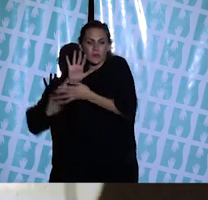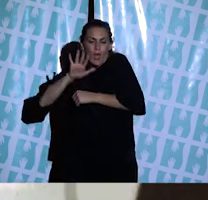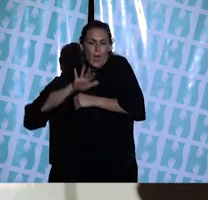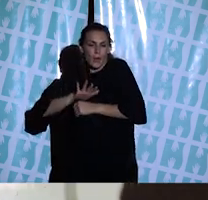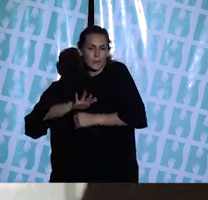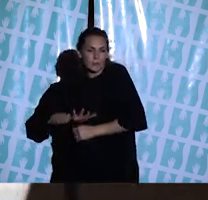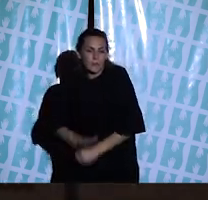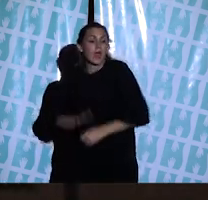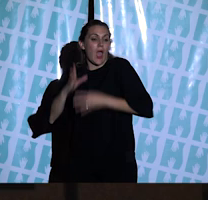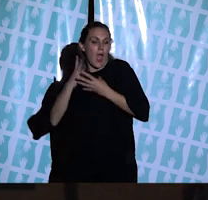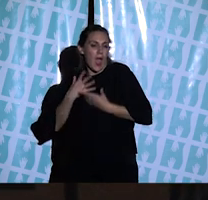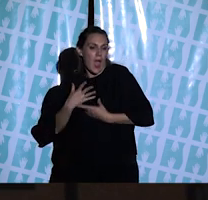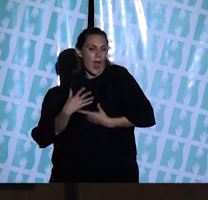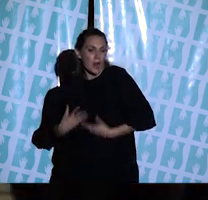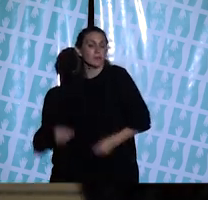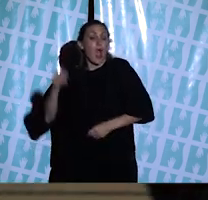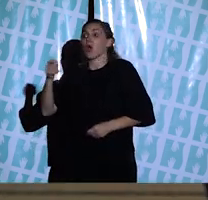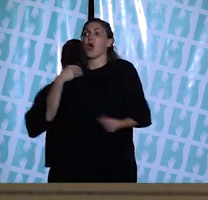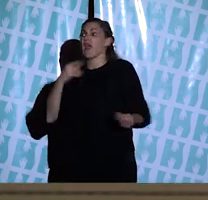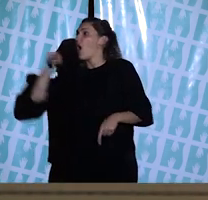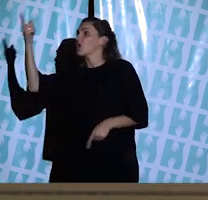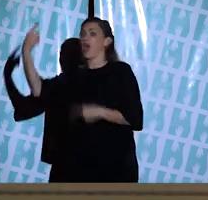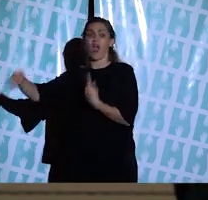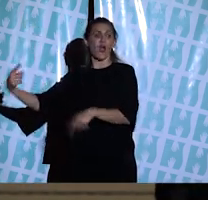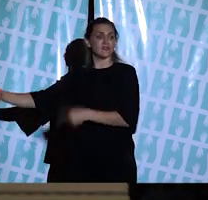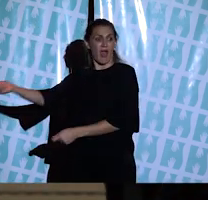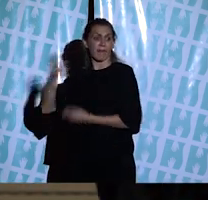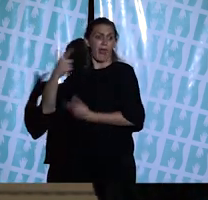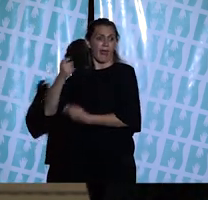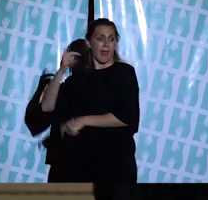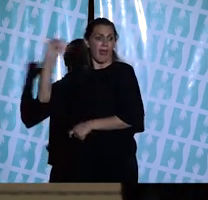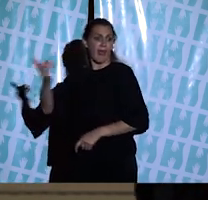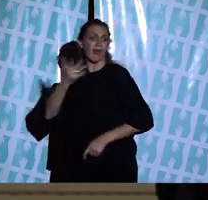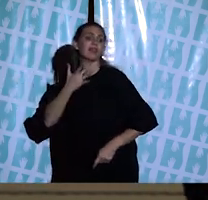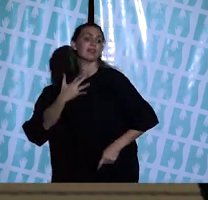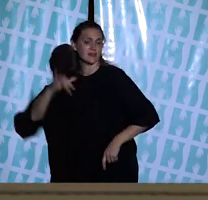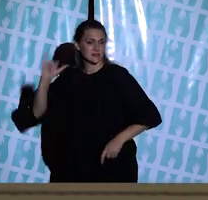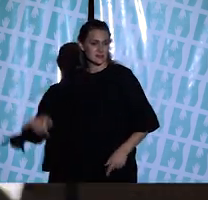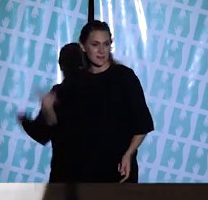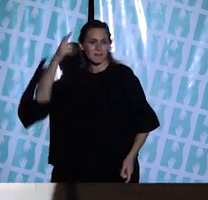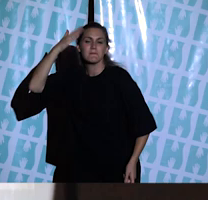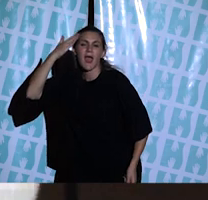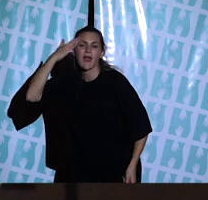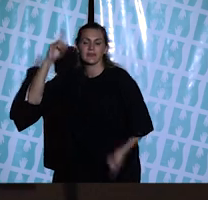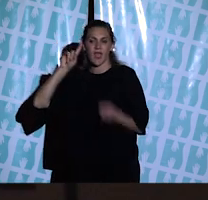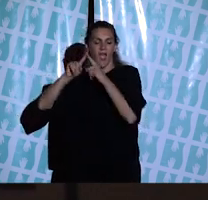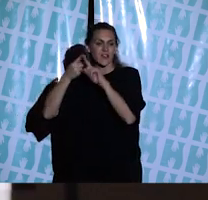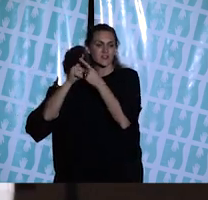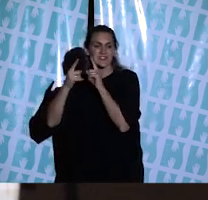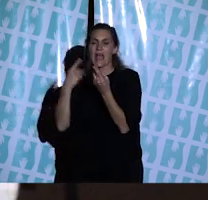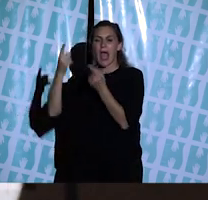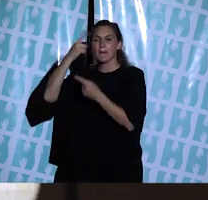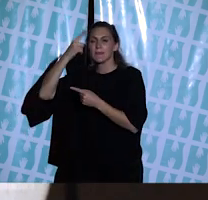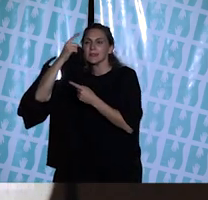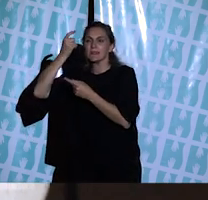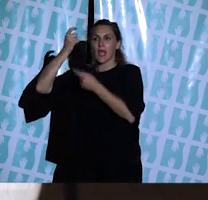estoy simplificando muchísimo, pero para entender que esa maravilla que es nuestra mente, que asocia, que